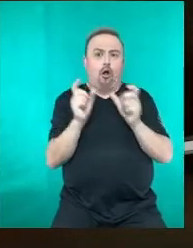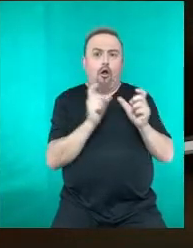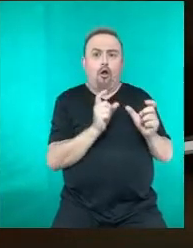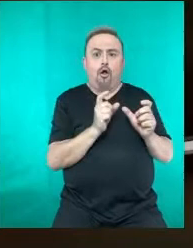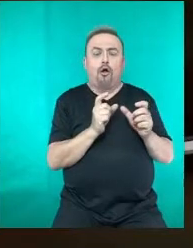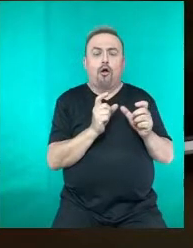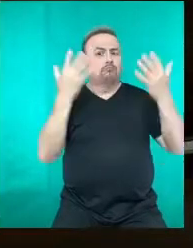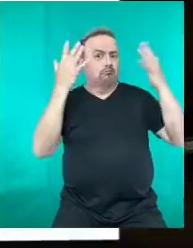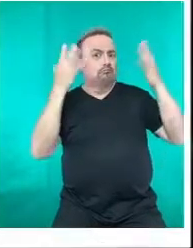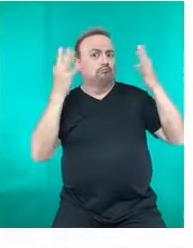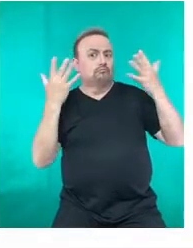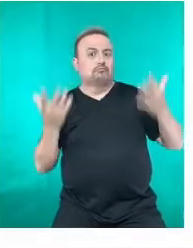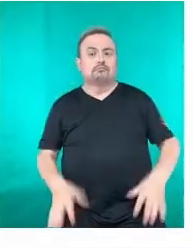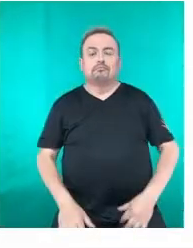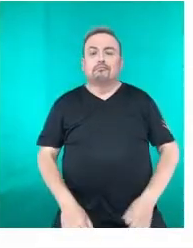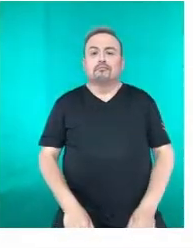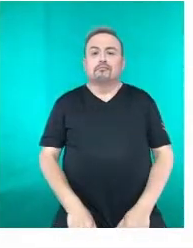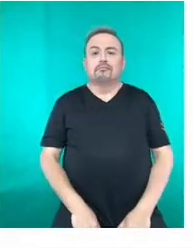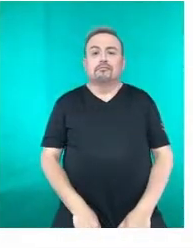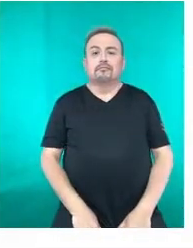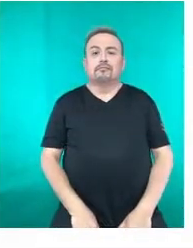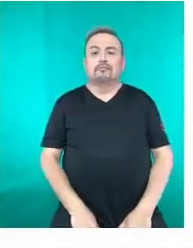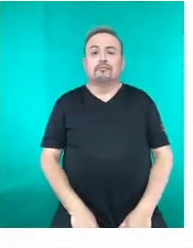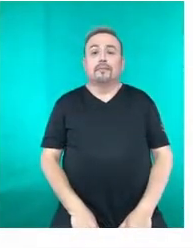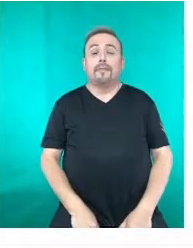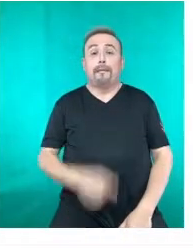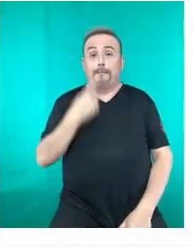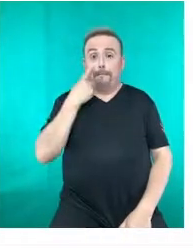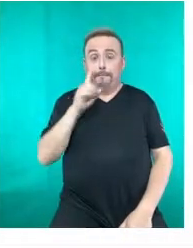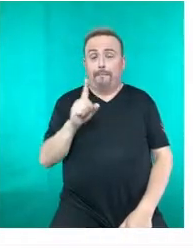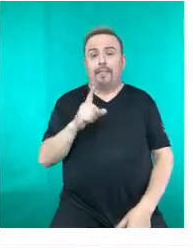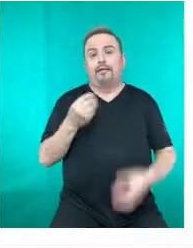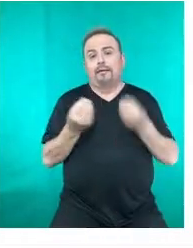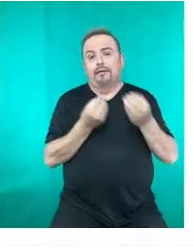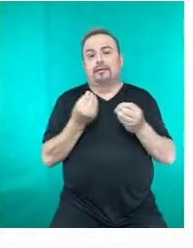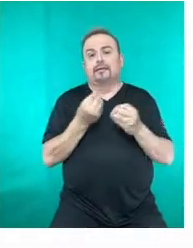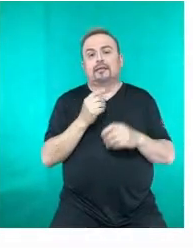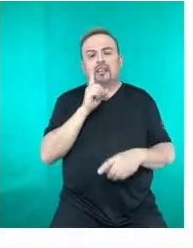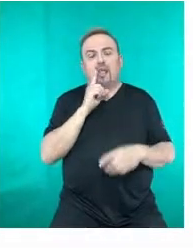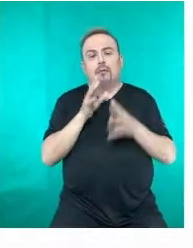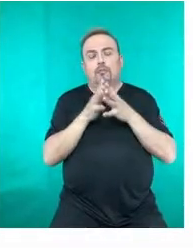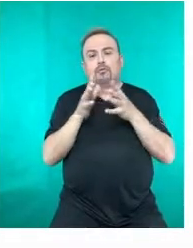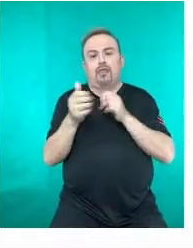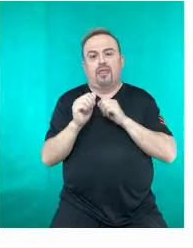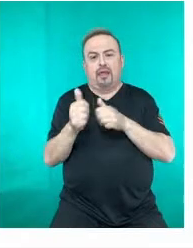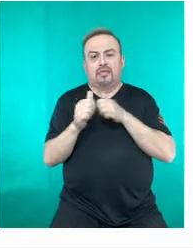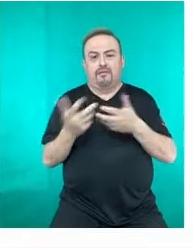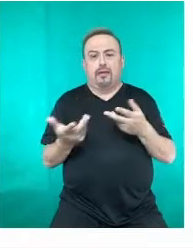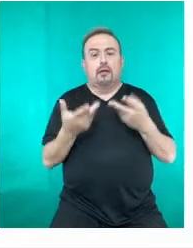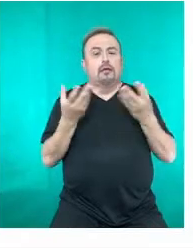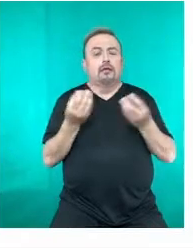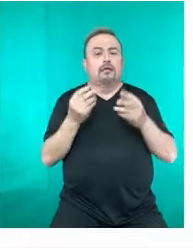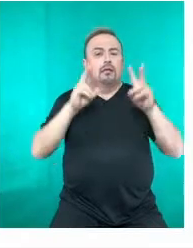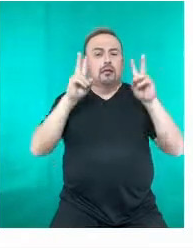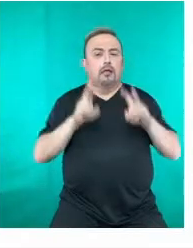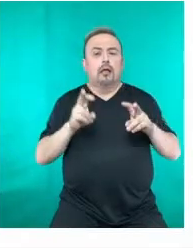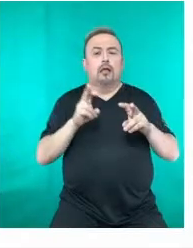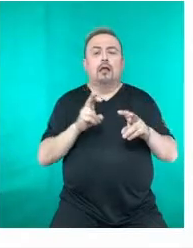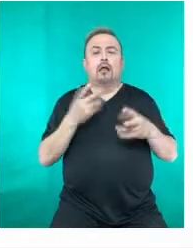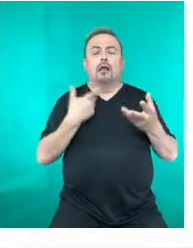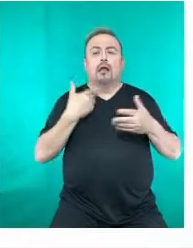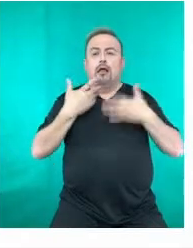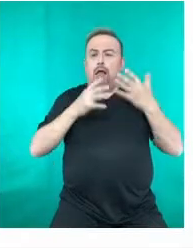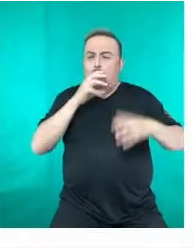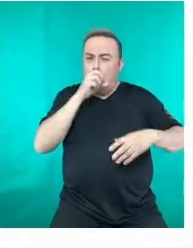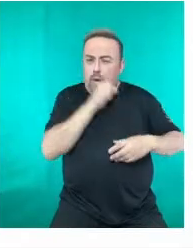aplaudible, podríamos llamarlo. ¿Ya? Sin embargo, evidentemente tenemos algunos desafíos. Tenemos desafíos en lo que se refiere a la resiliencia, al cambio climático,